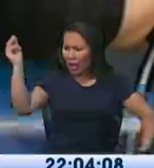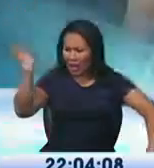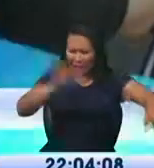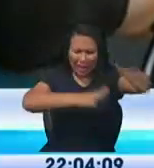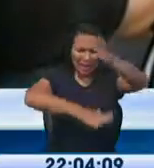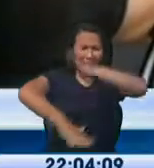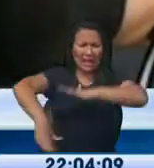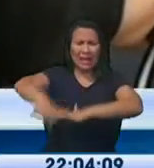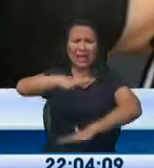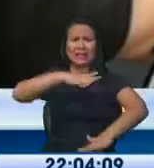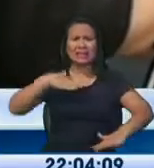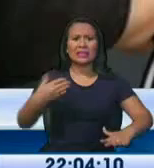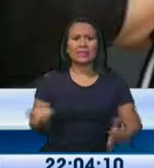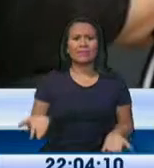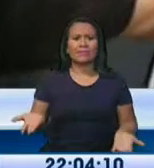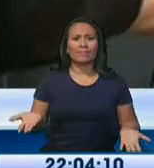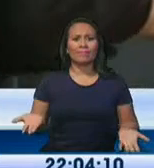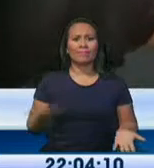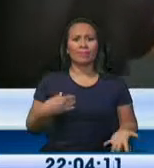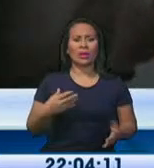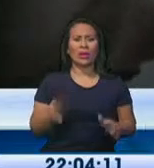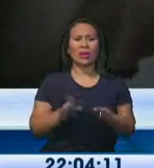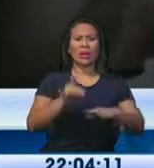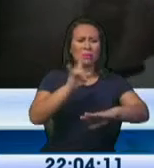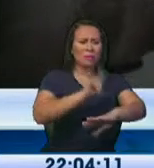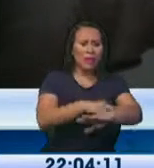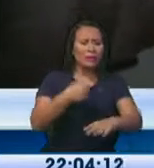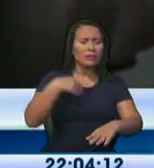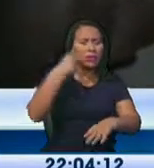libros, los baños,